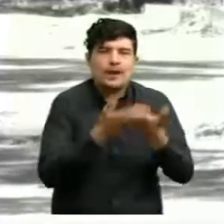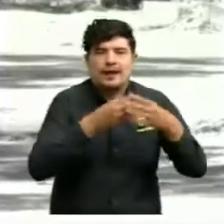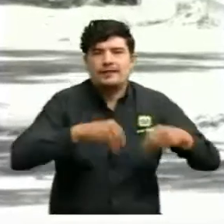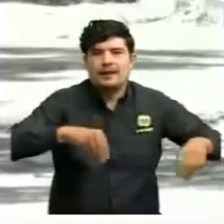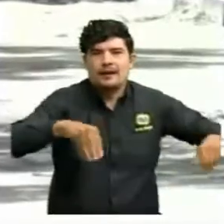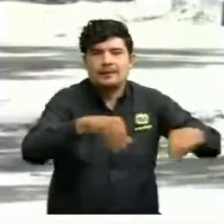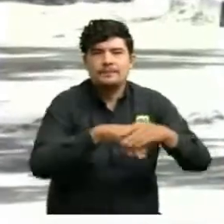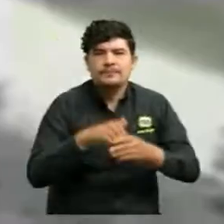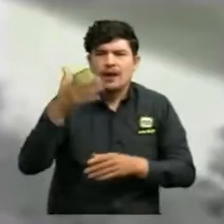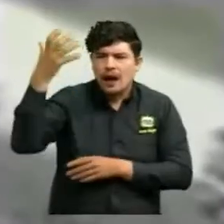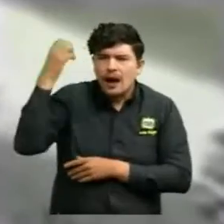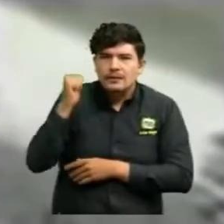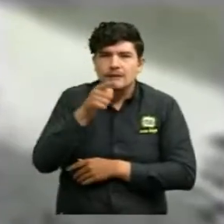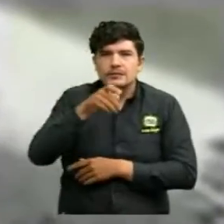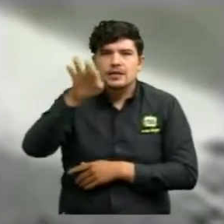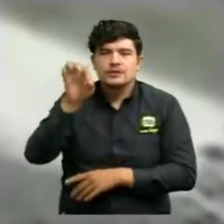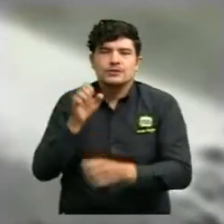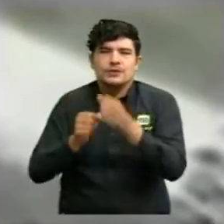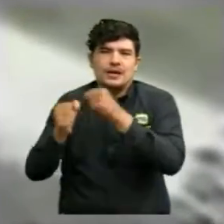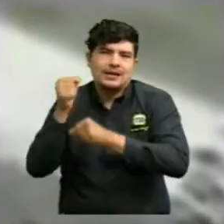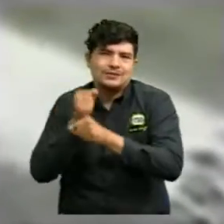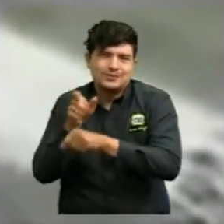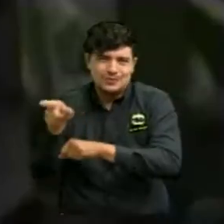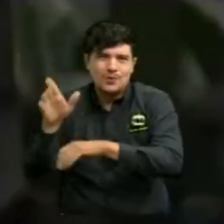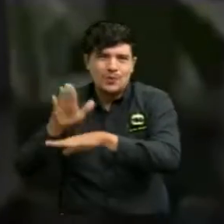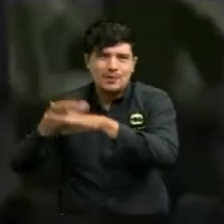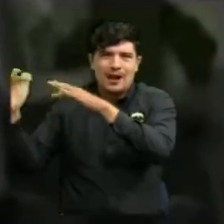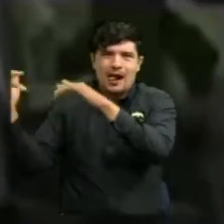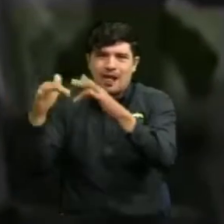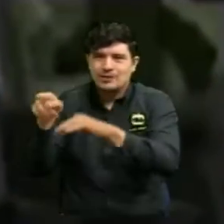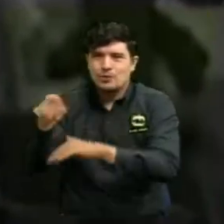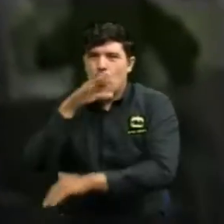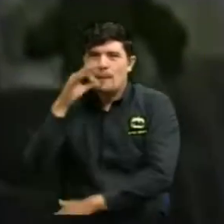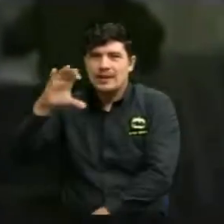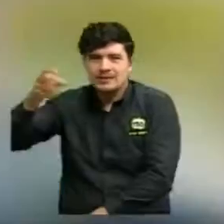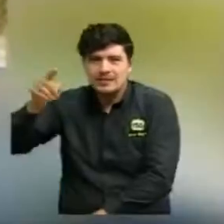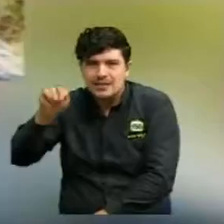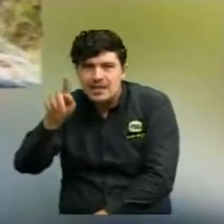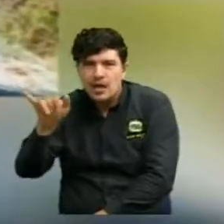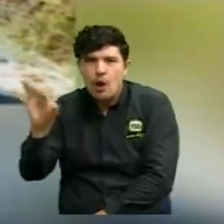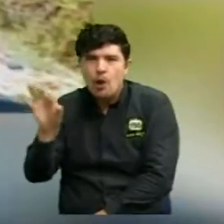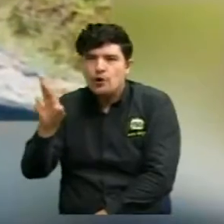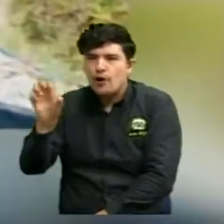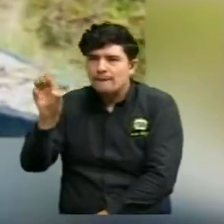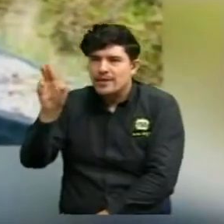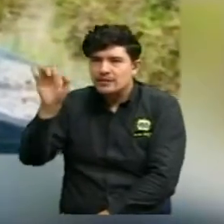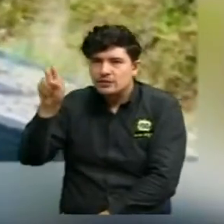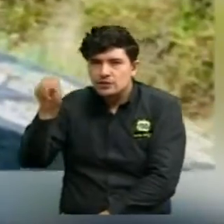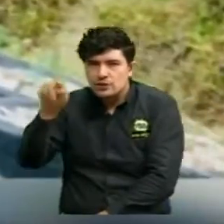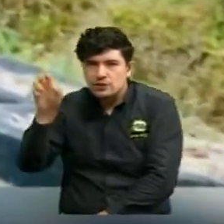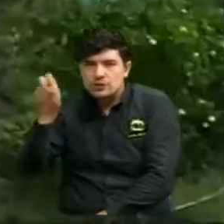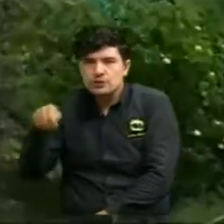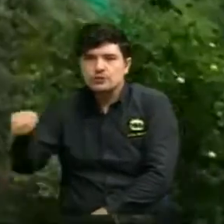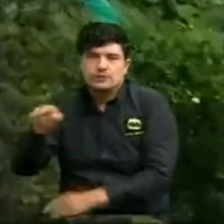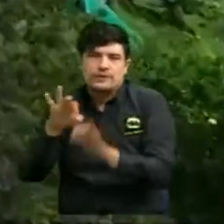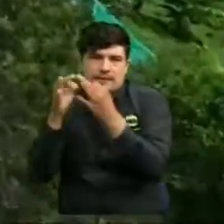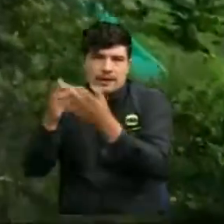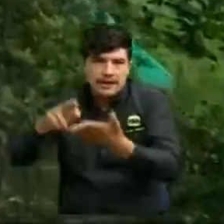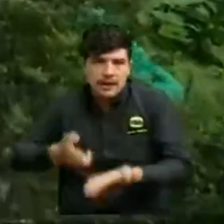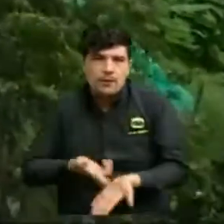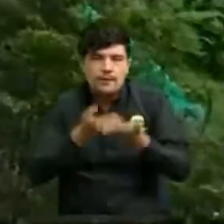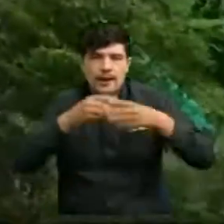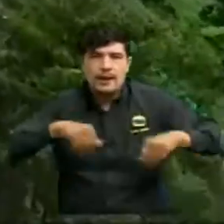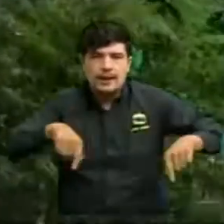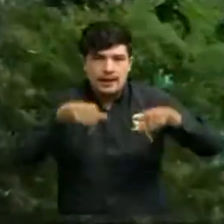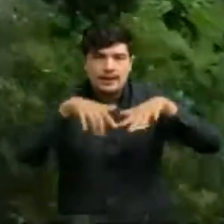18 años fuera de sus tierras a causa del desplazamiento forzado por alias Chiqui y alias Robinson, la familia Celis García recuperó sus predios ubicados en la